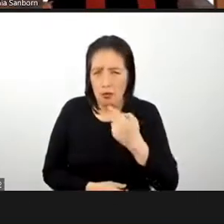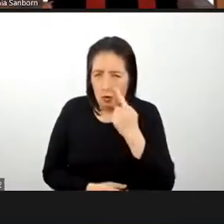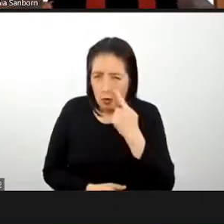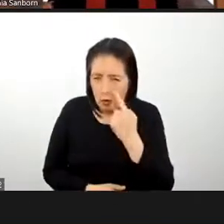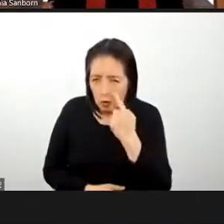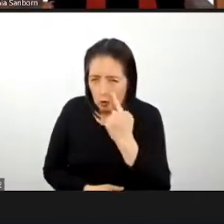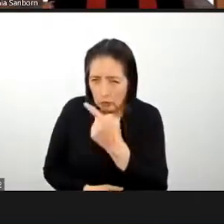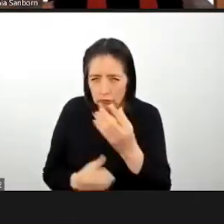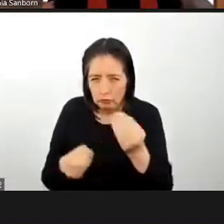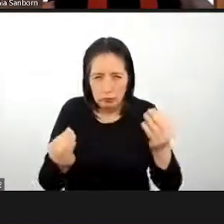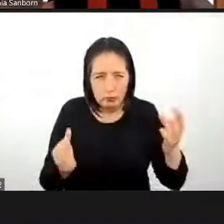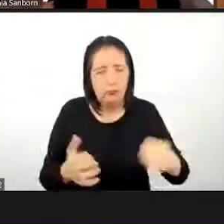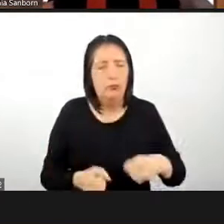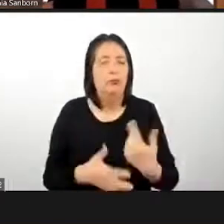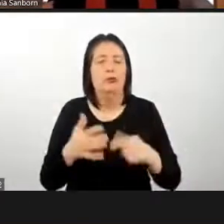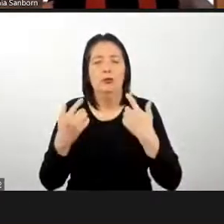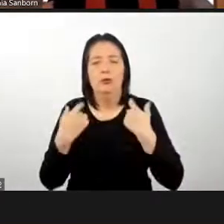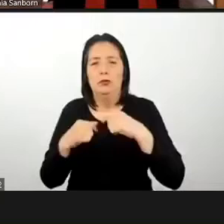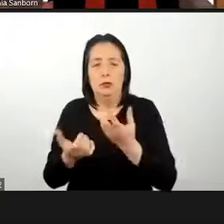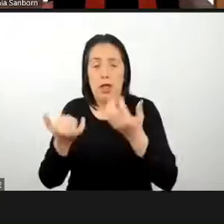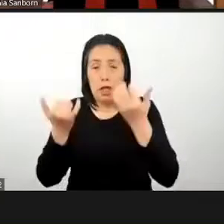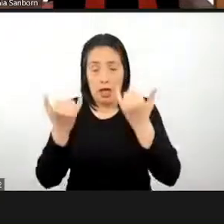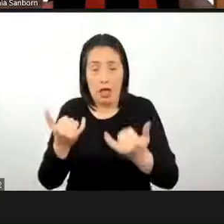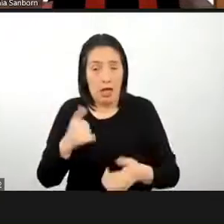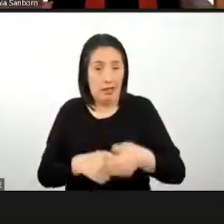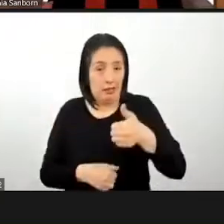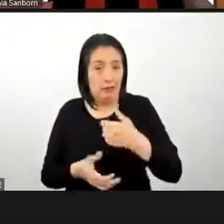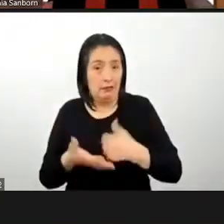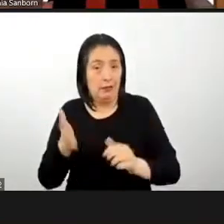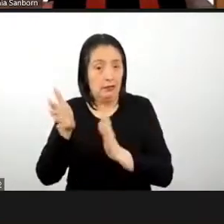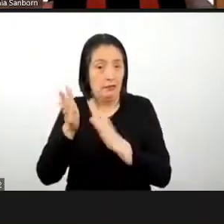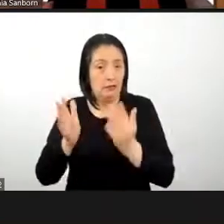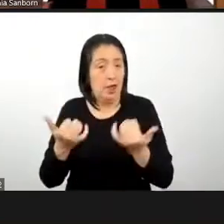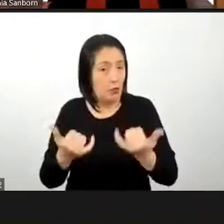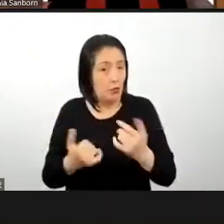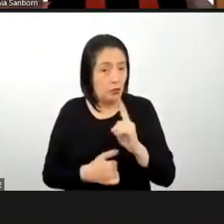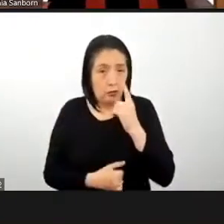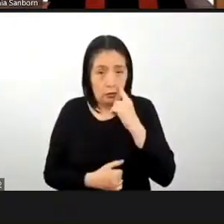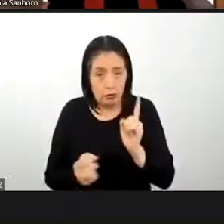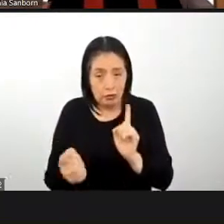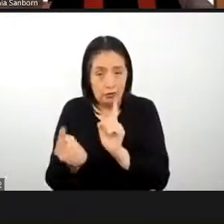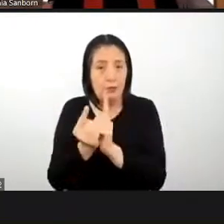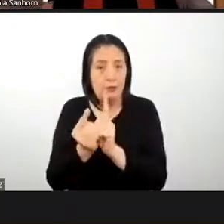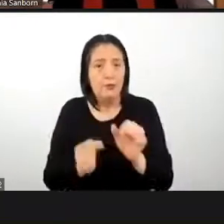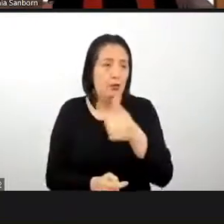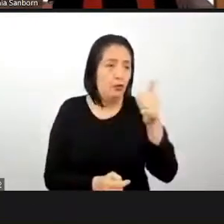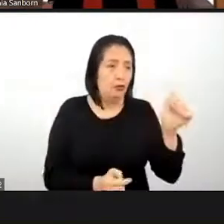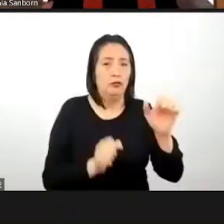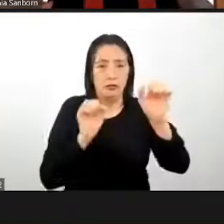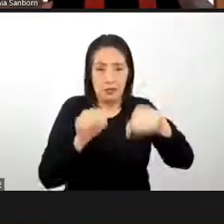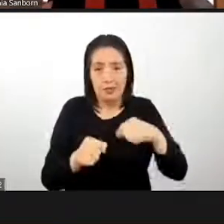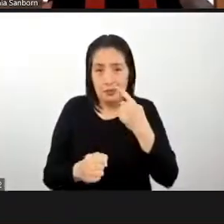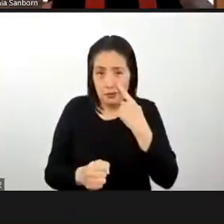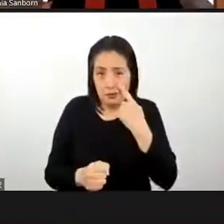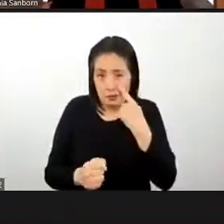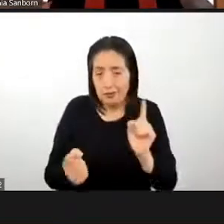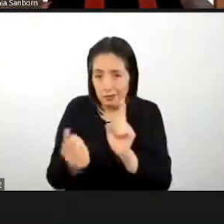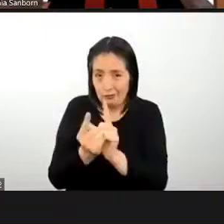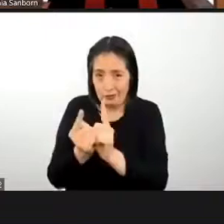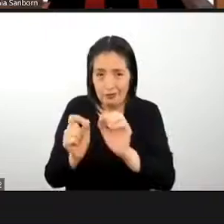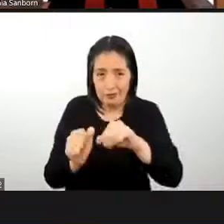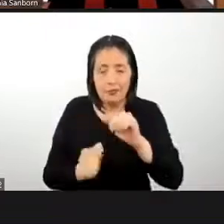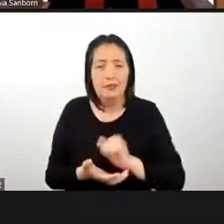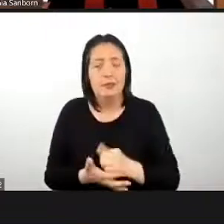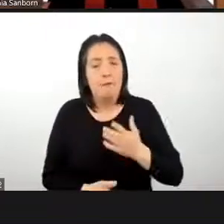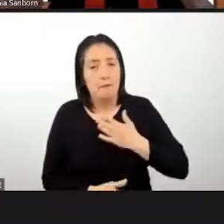bastantes defensores, al actual no le conozco, es el único que no he conocido en persona, pero sí a los demás y así, en